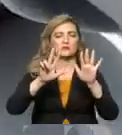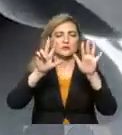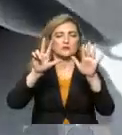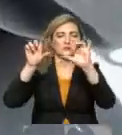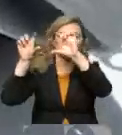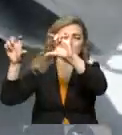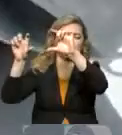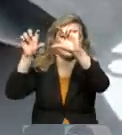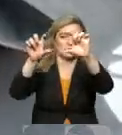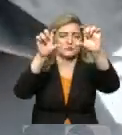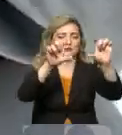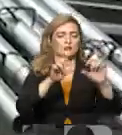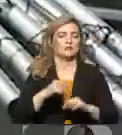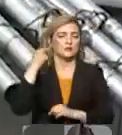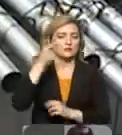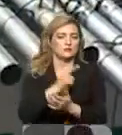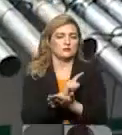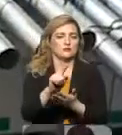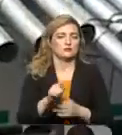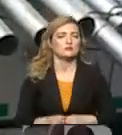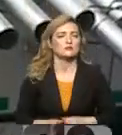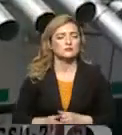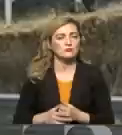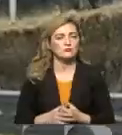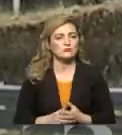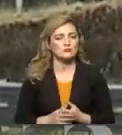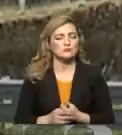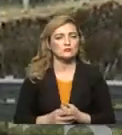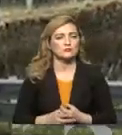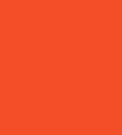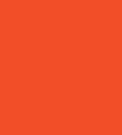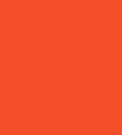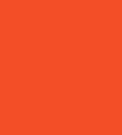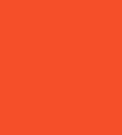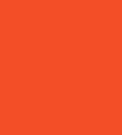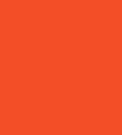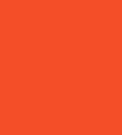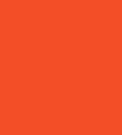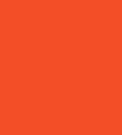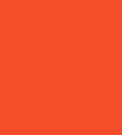los que contará la capital desde la próxima semana. Fernanda Ceballos, 24 horas.